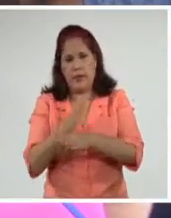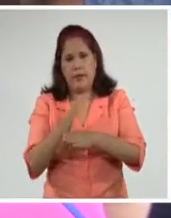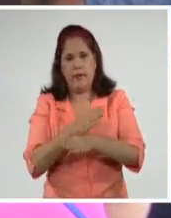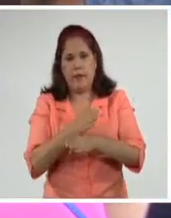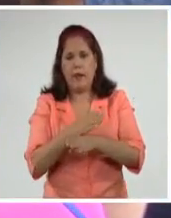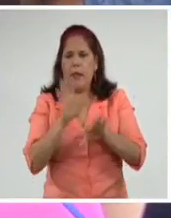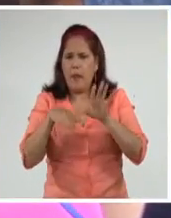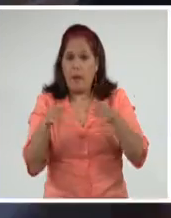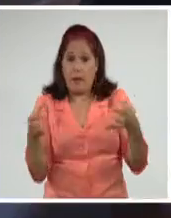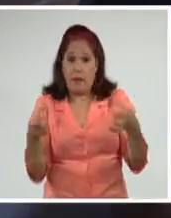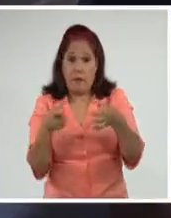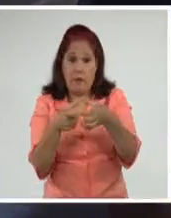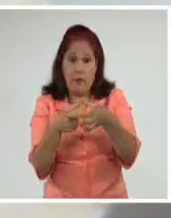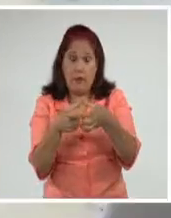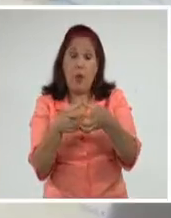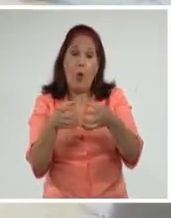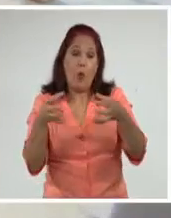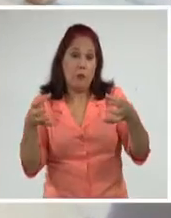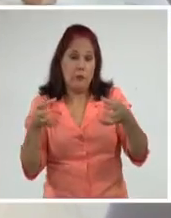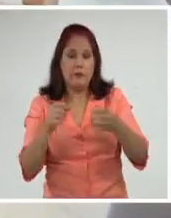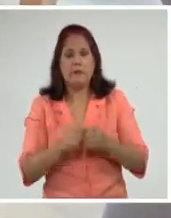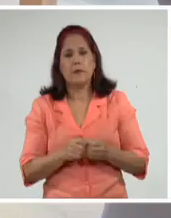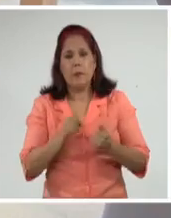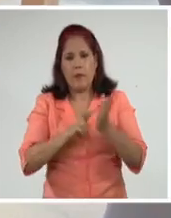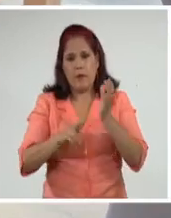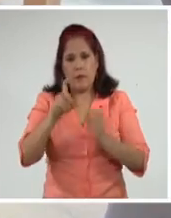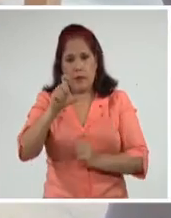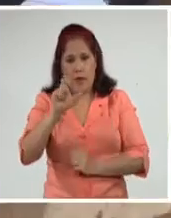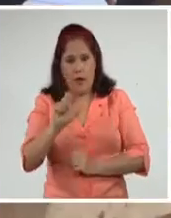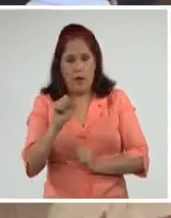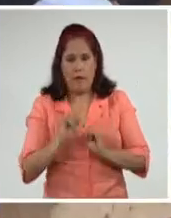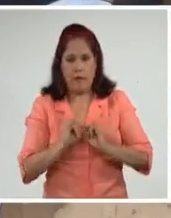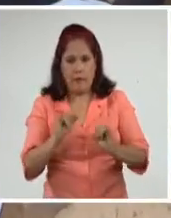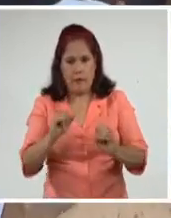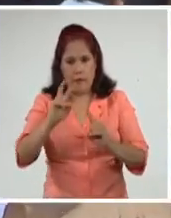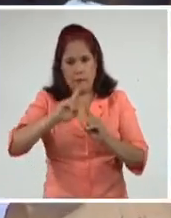influir en el número definitivo. Desde Villa Clara, Sandra Cristina, Sistema Informativo de la Televisión.